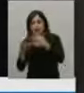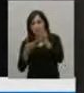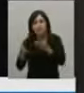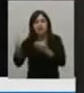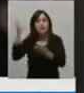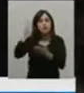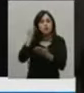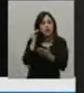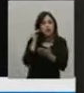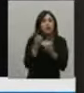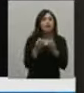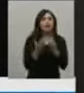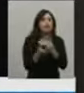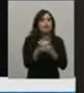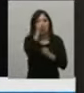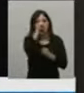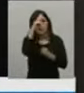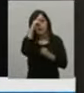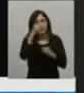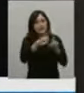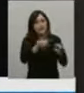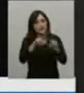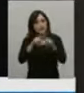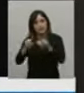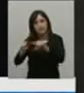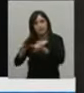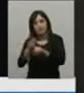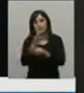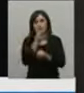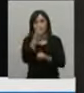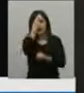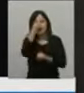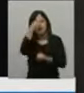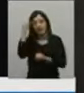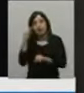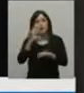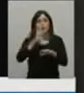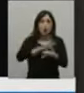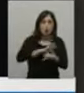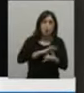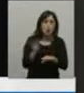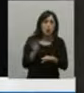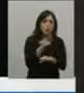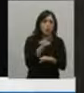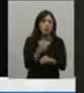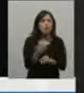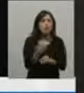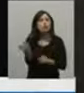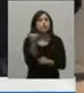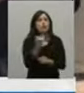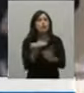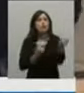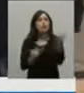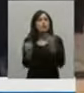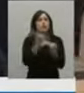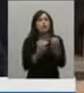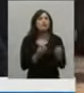son los actores del sistema, que son los médicos, las enfermeras, los trabajadores de la salud. ¿Y cuáles van a ser las prioridades de esta nueva